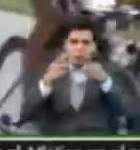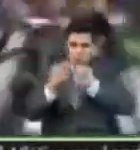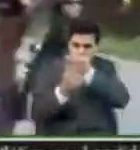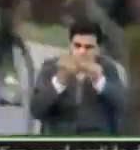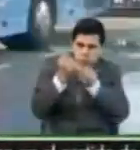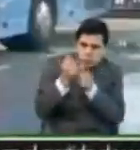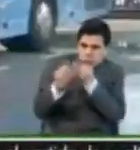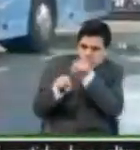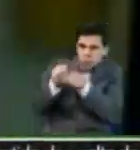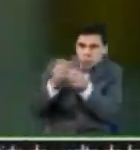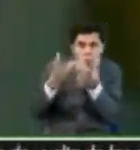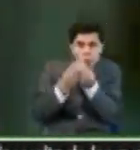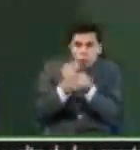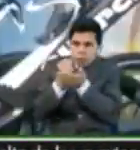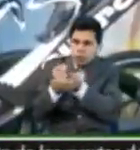las figuras.